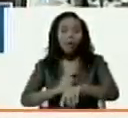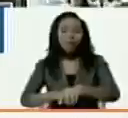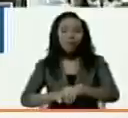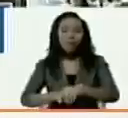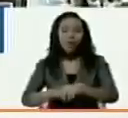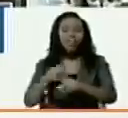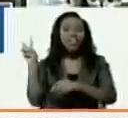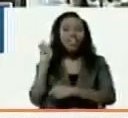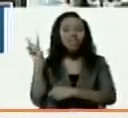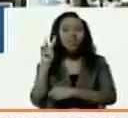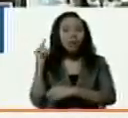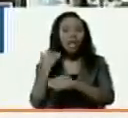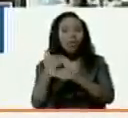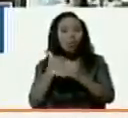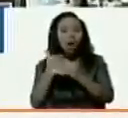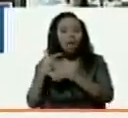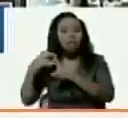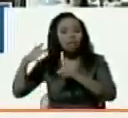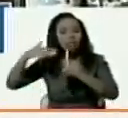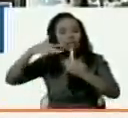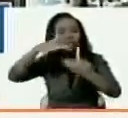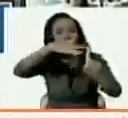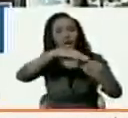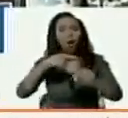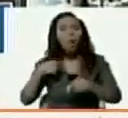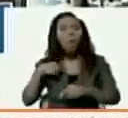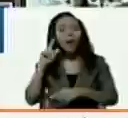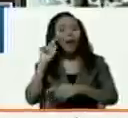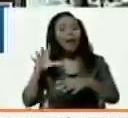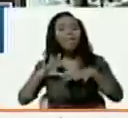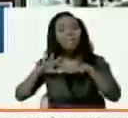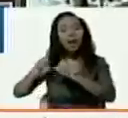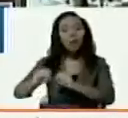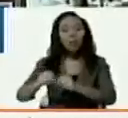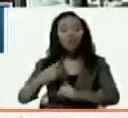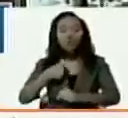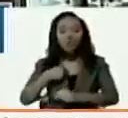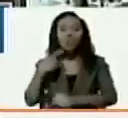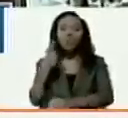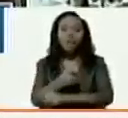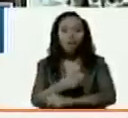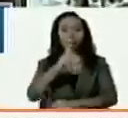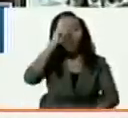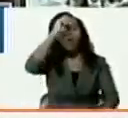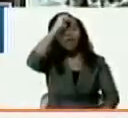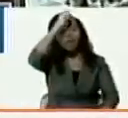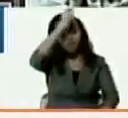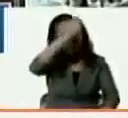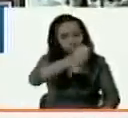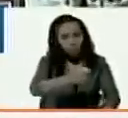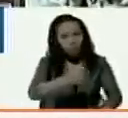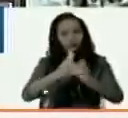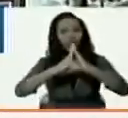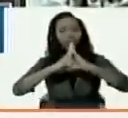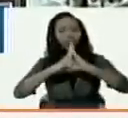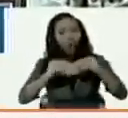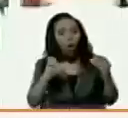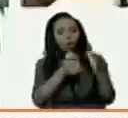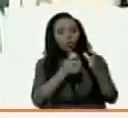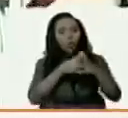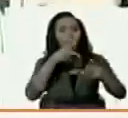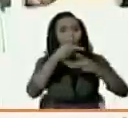asediada por el imperialismo, yo debo hacerle un reconocimiento a todos los partidos